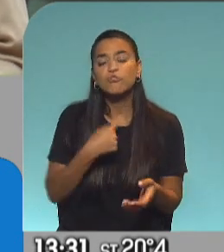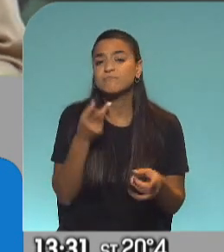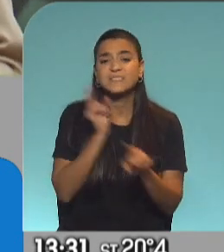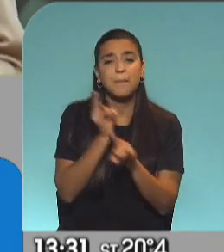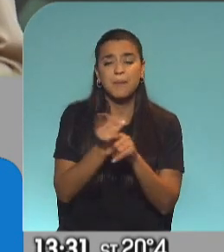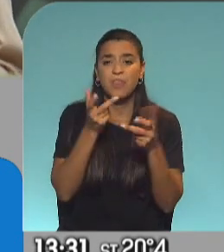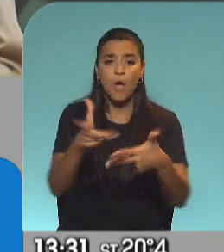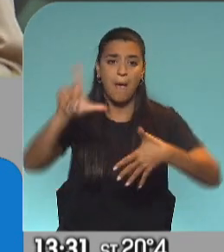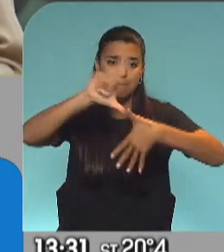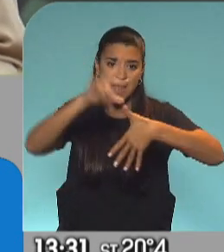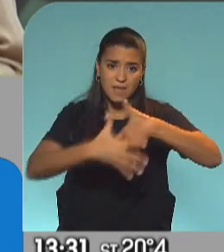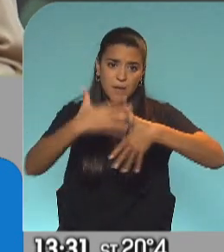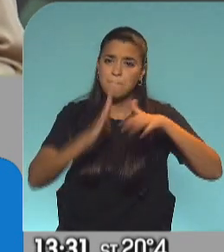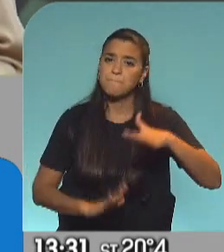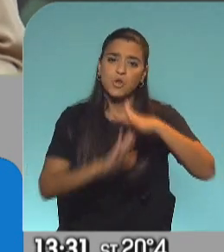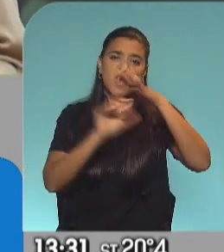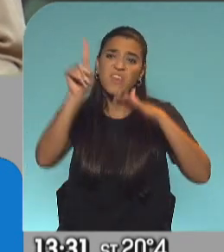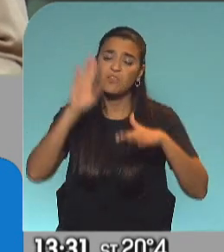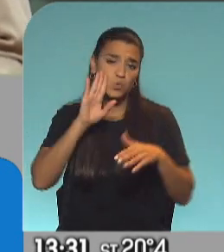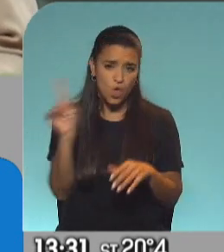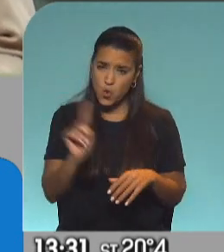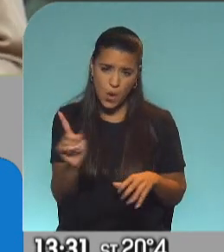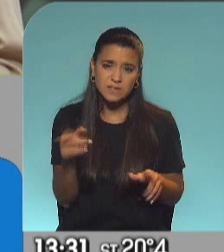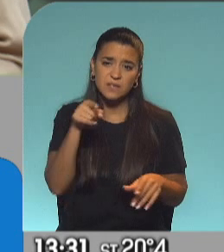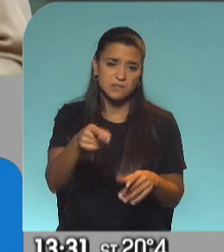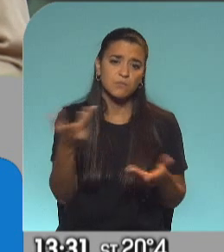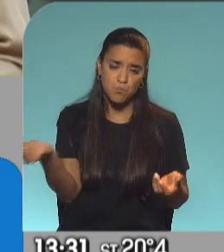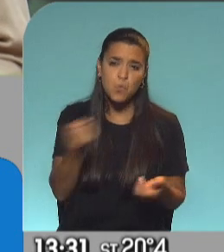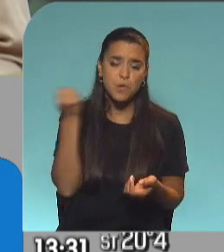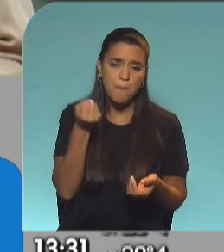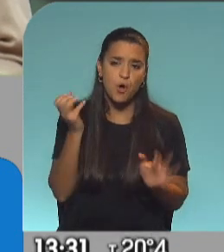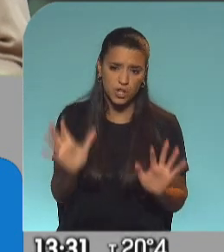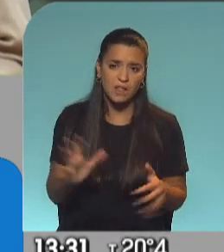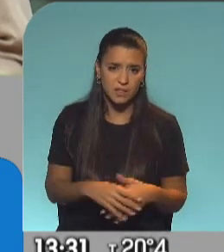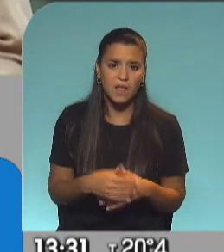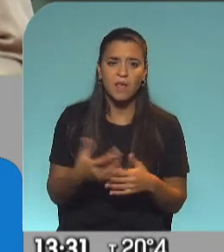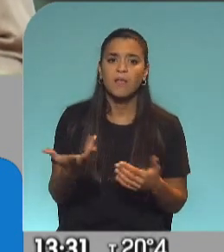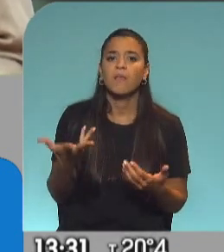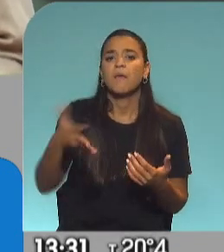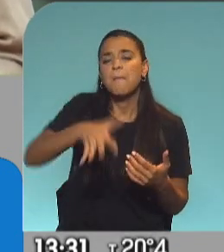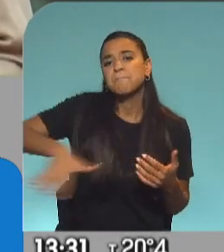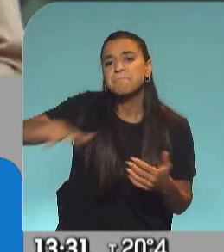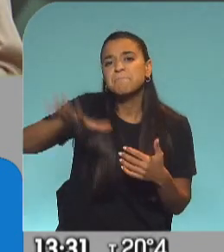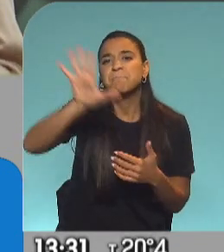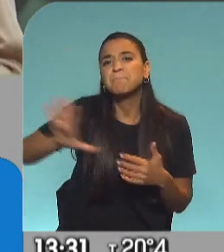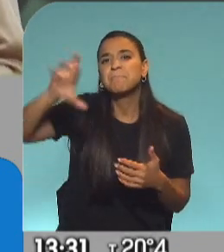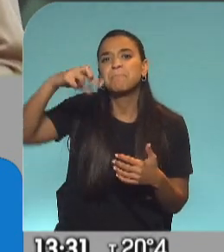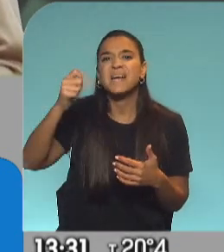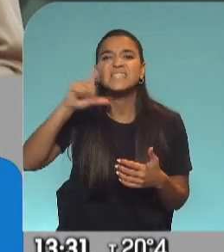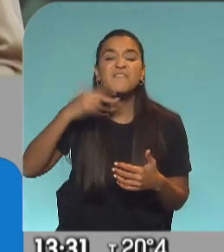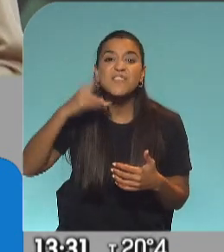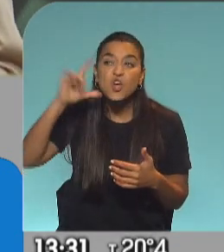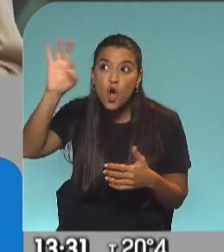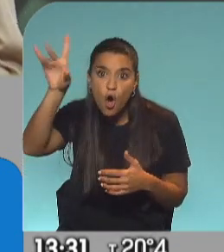siempre, América Latina no es prioridad para los Estados Unidos, eso es importante, ¿no? El área Pacífico es la primera prioridad,